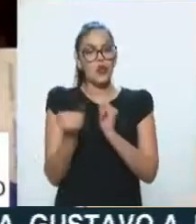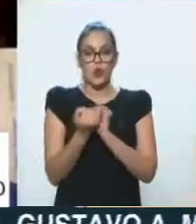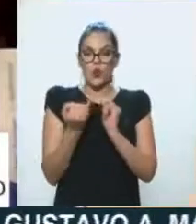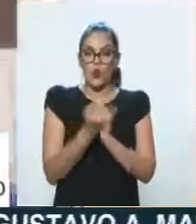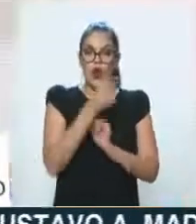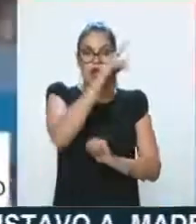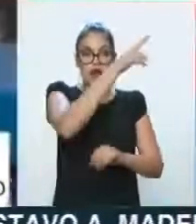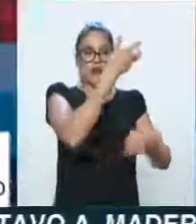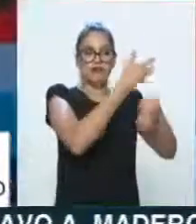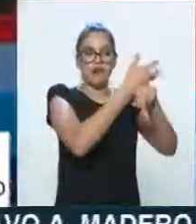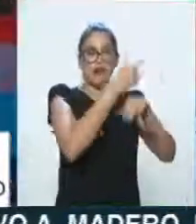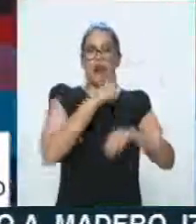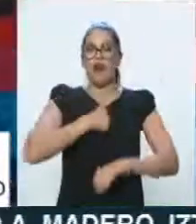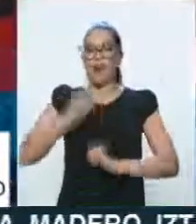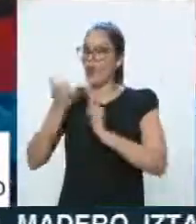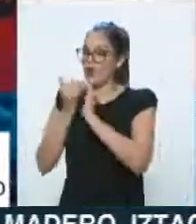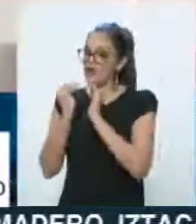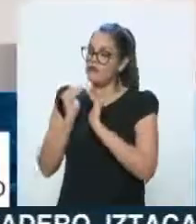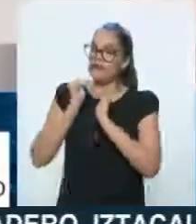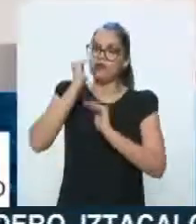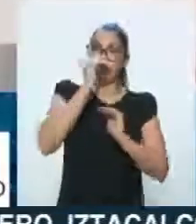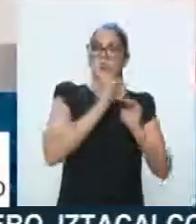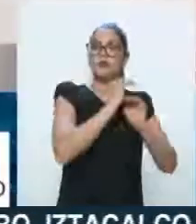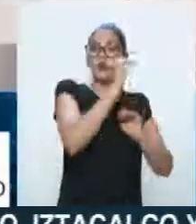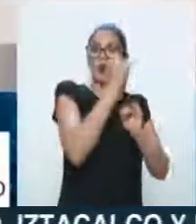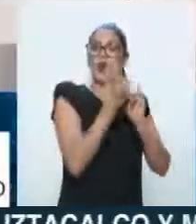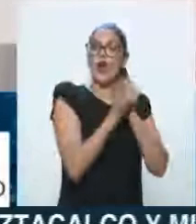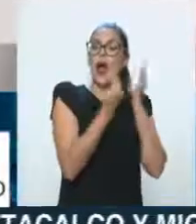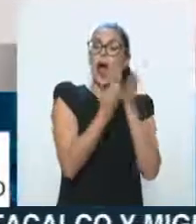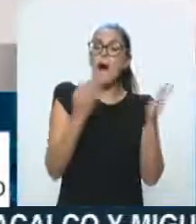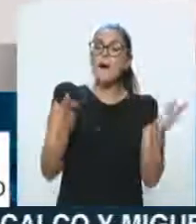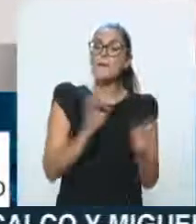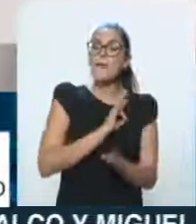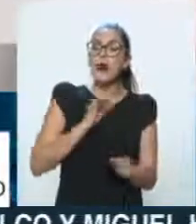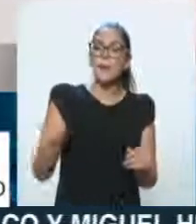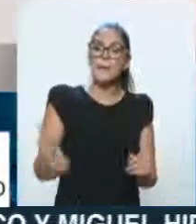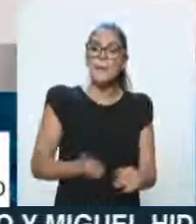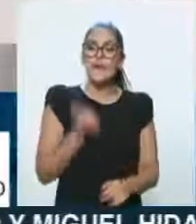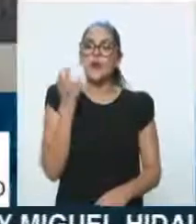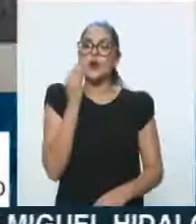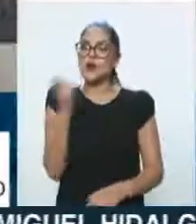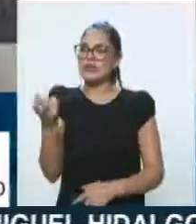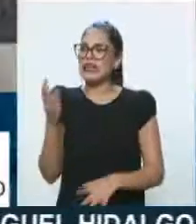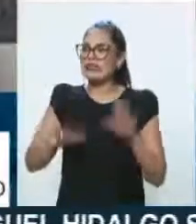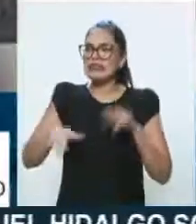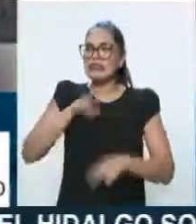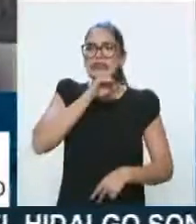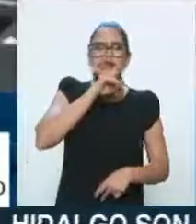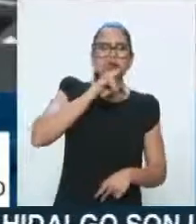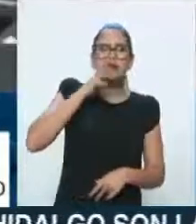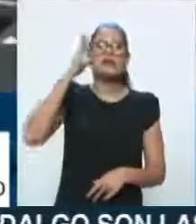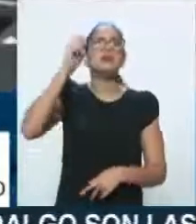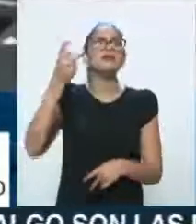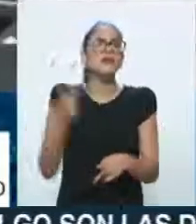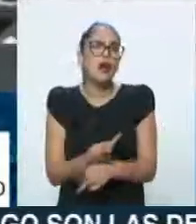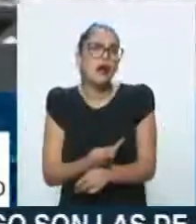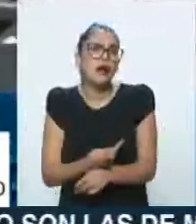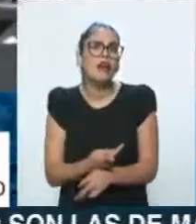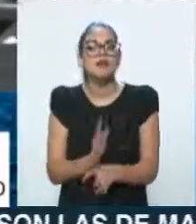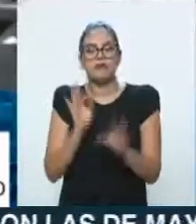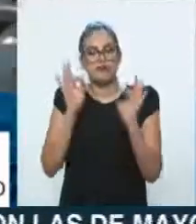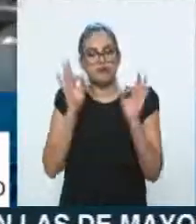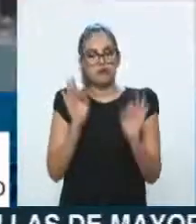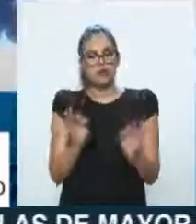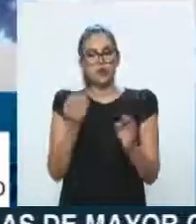importante en Estados Unidos y Canadá. Y poder afianzar en este momento este instrumento que nos da certidumbre a largo plazo en